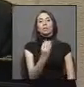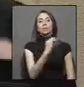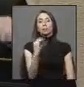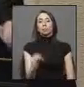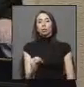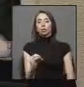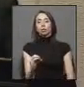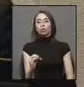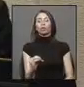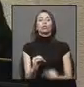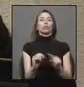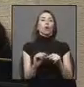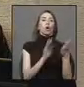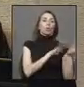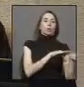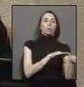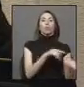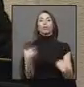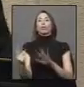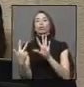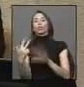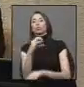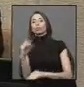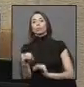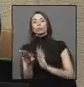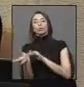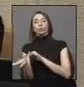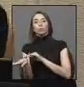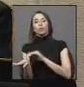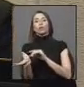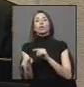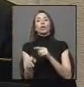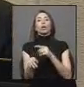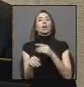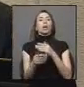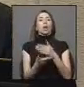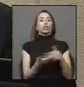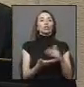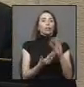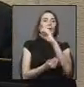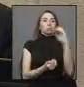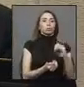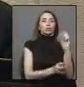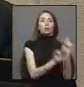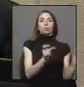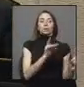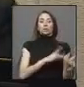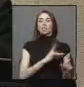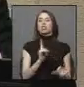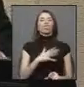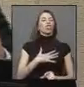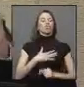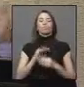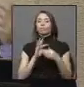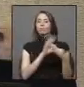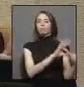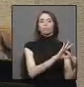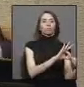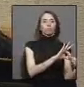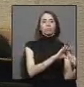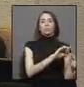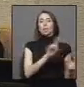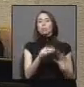uno, 8% otro. El resto de la sociedad chilena hoy día no se está identificando ni con